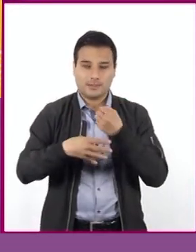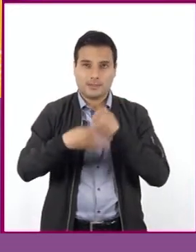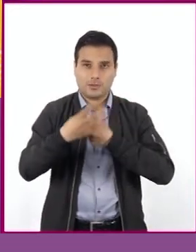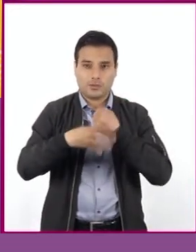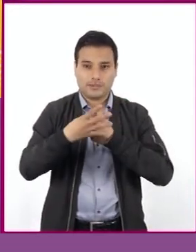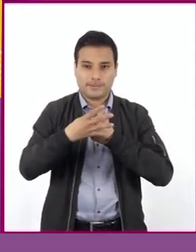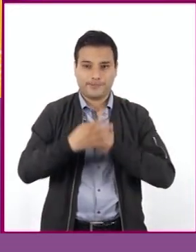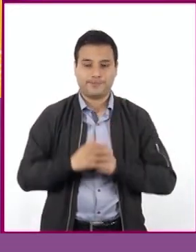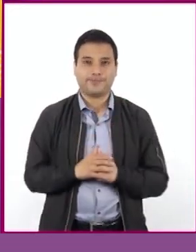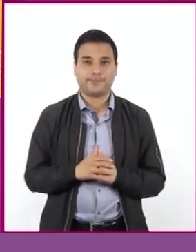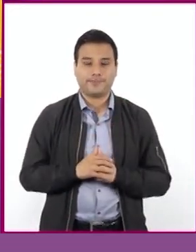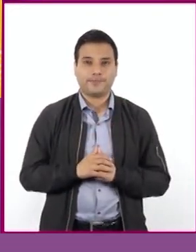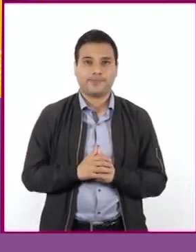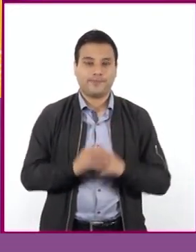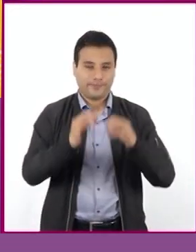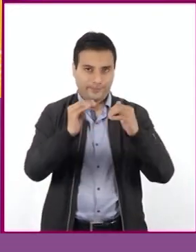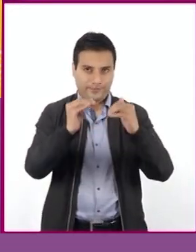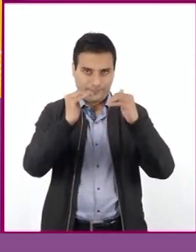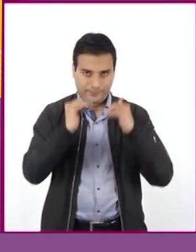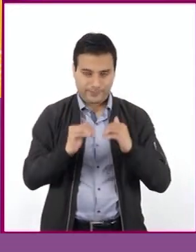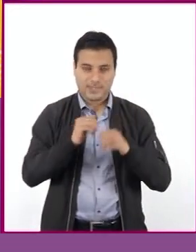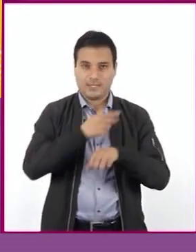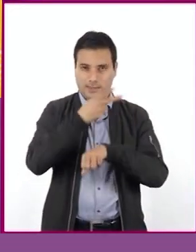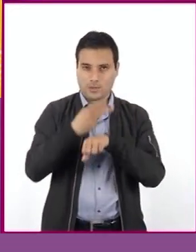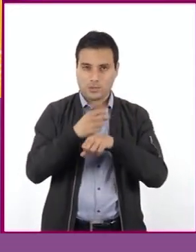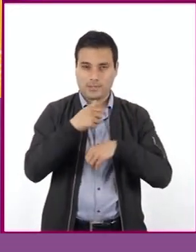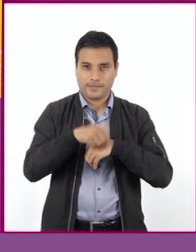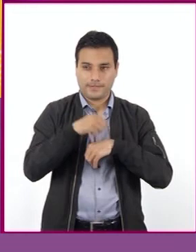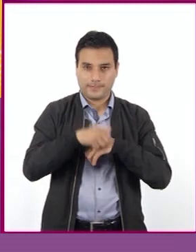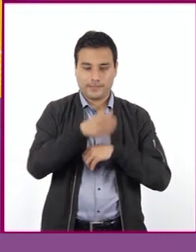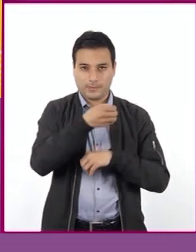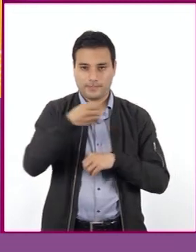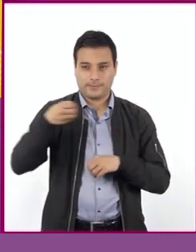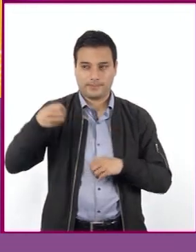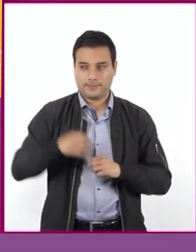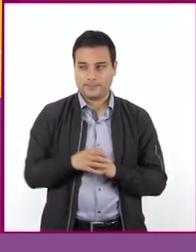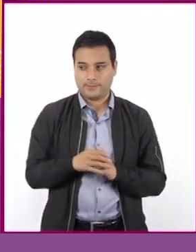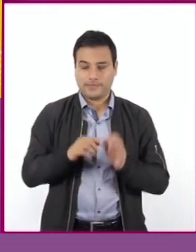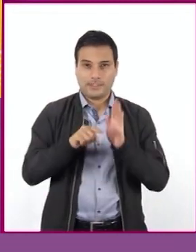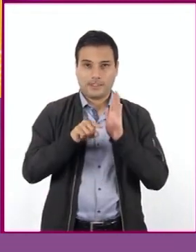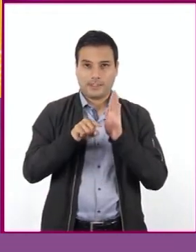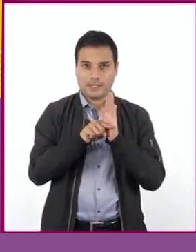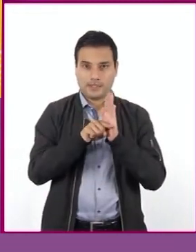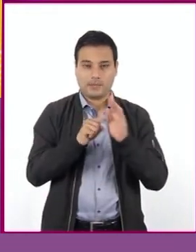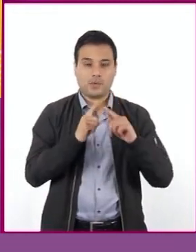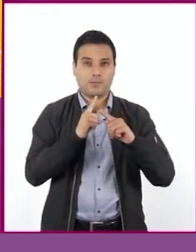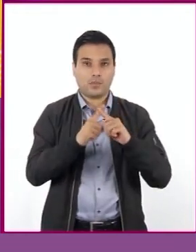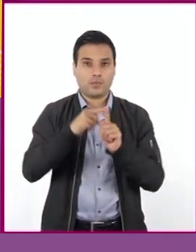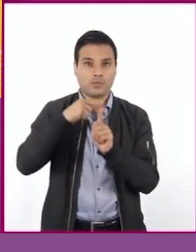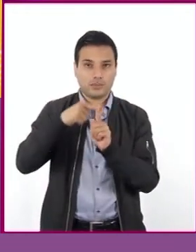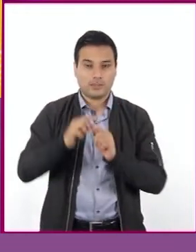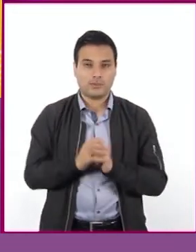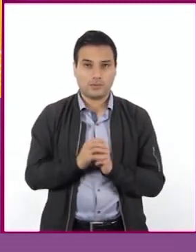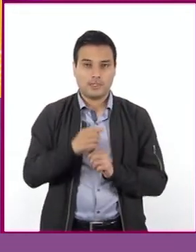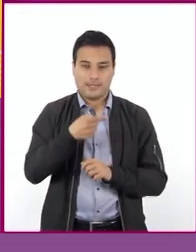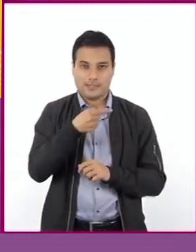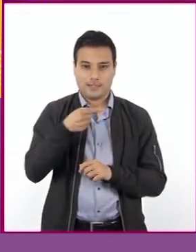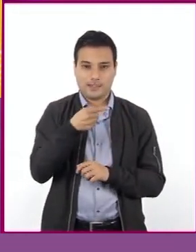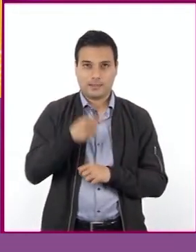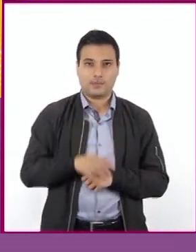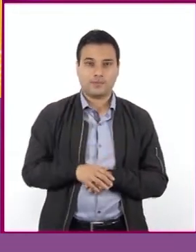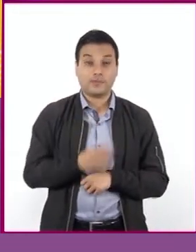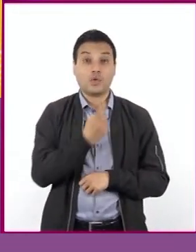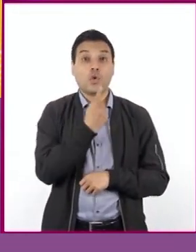14. Continuamos con la segunda ecuación. Negativo por positivo, negativo.